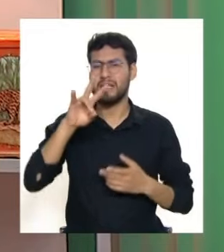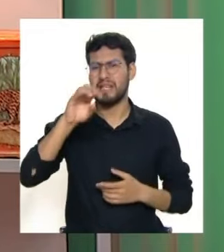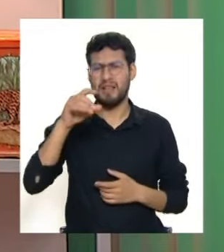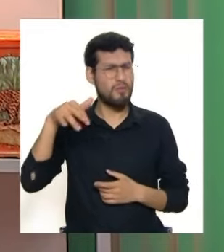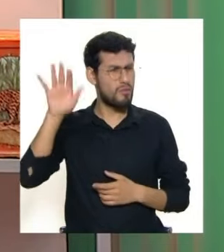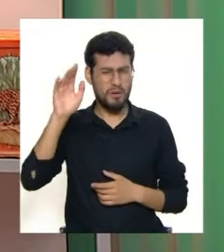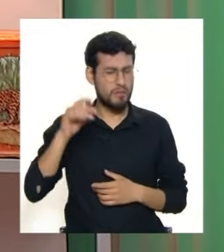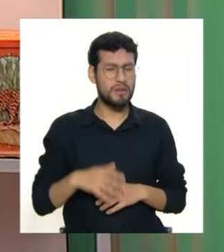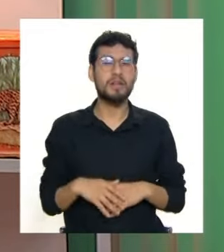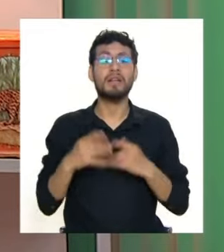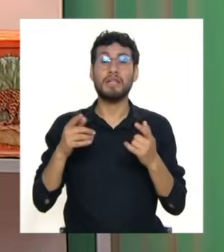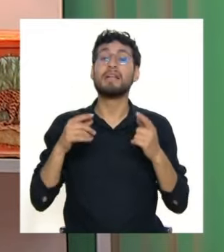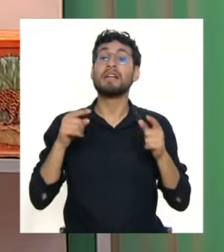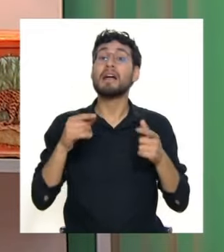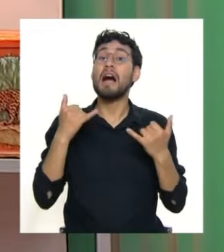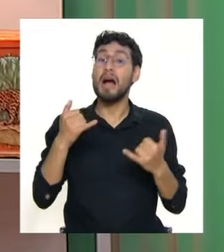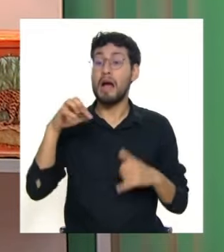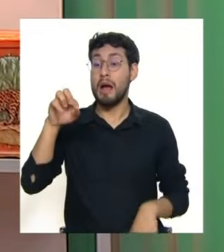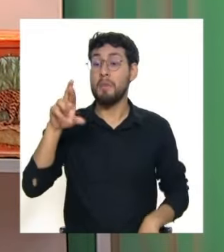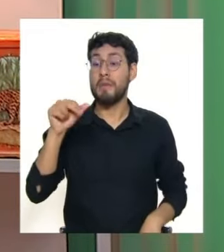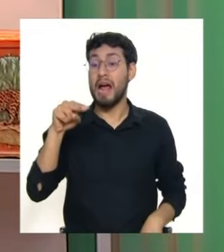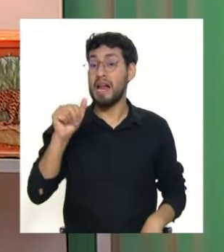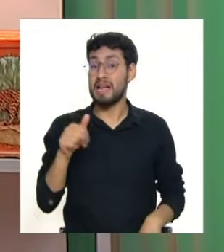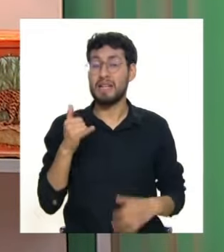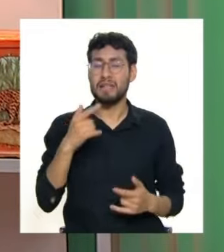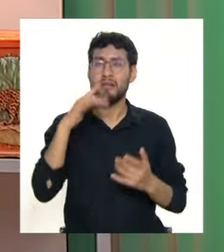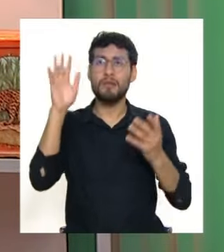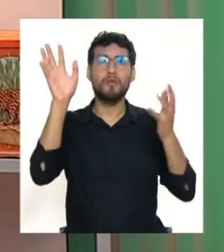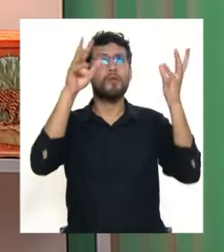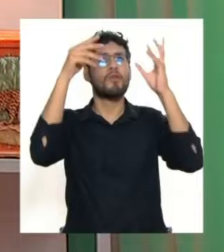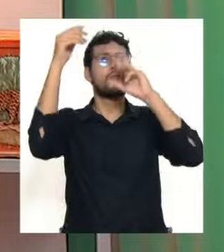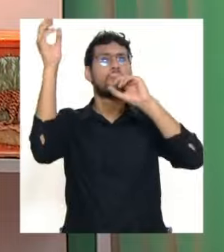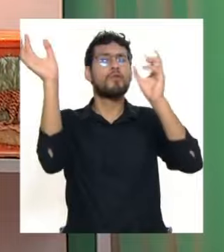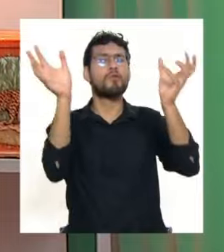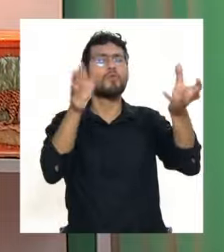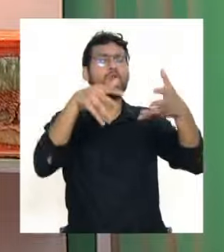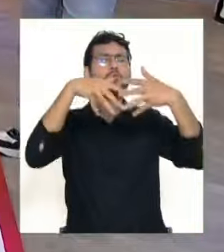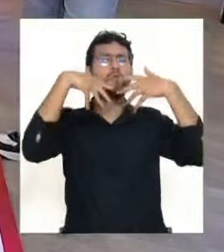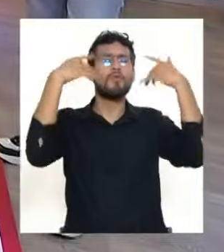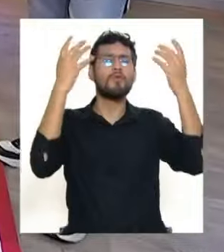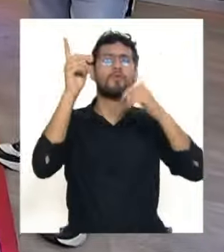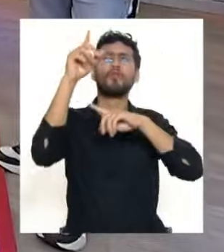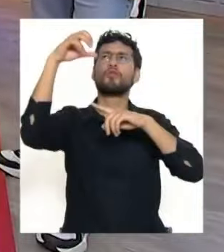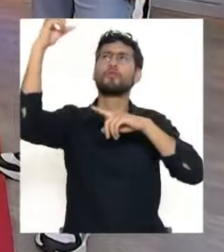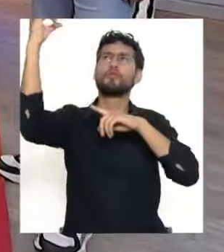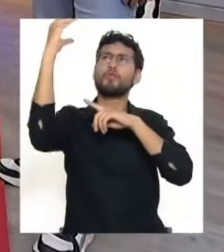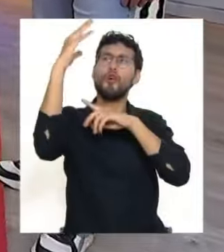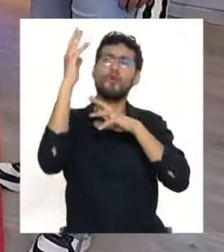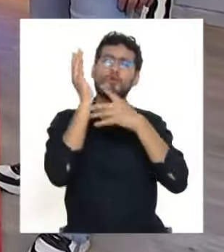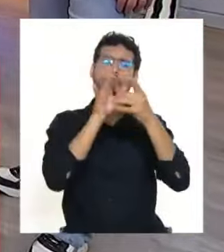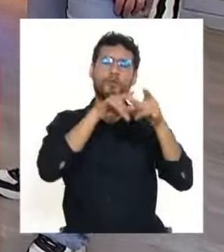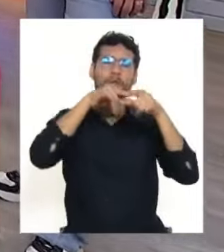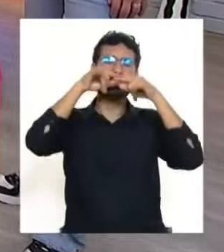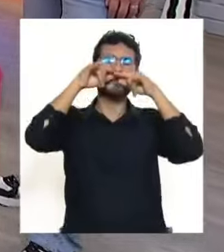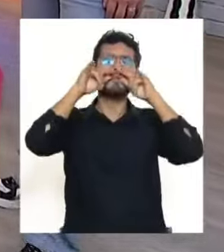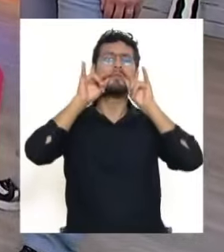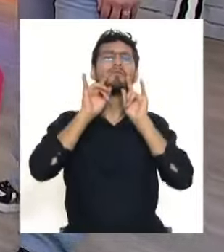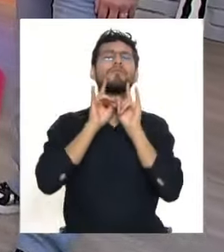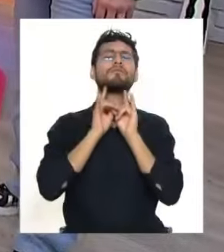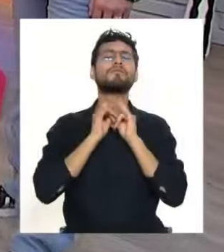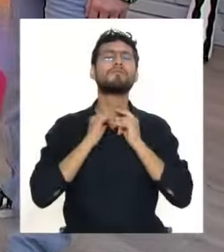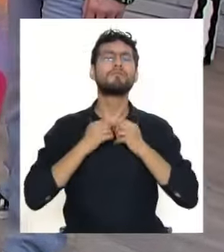Y entonces, a través del prana, que está en el aire, que está en el oxígeno, que está en el sol, ingresa a nuestro cuerpo